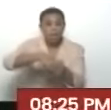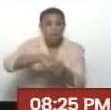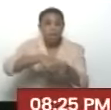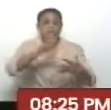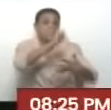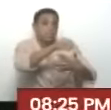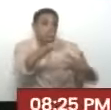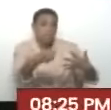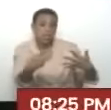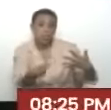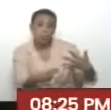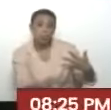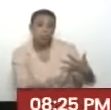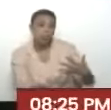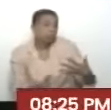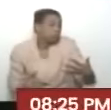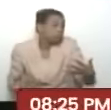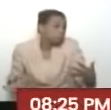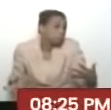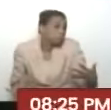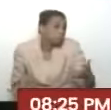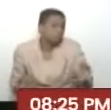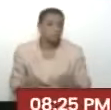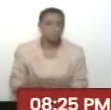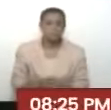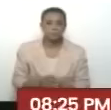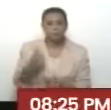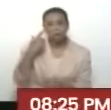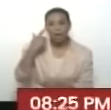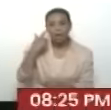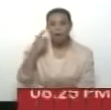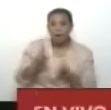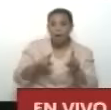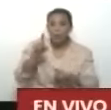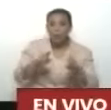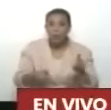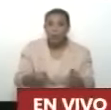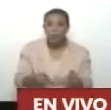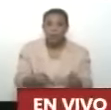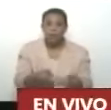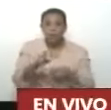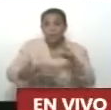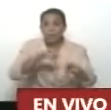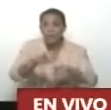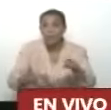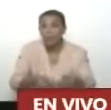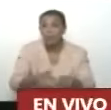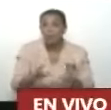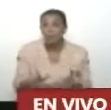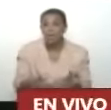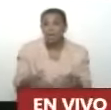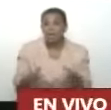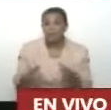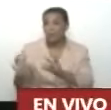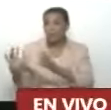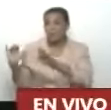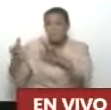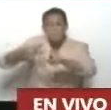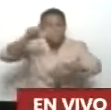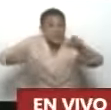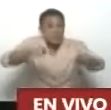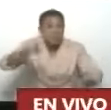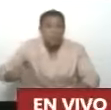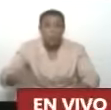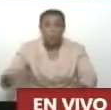sí y no, no, no. Y luego que no logran que se suspenda el referendo, sino que por el contrario, fue una ola que se levantó